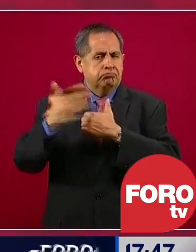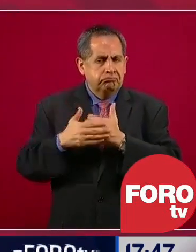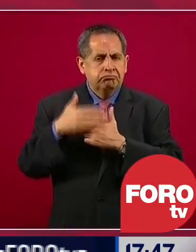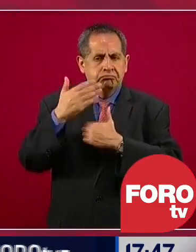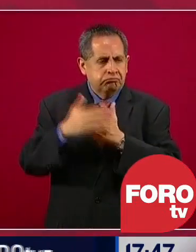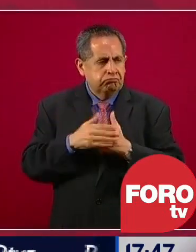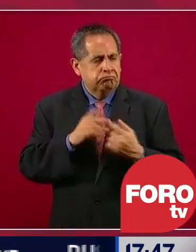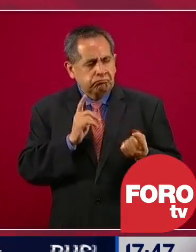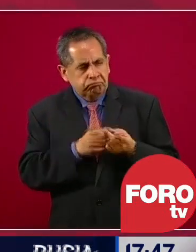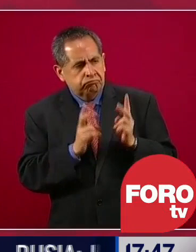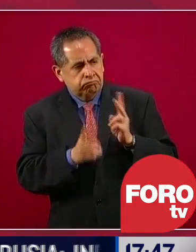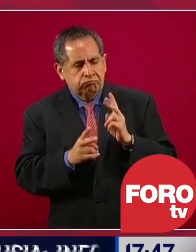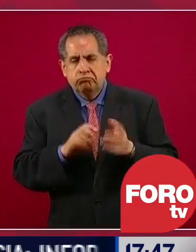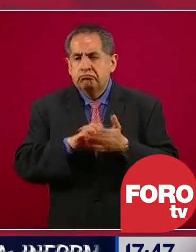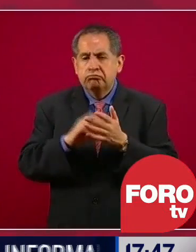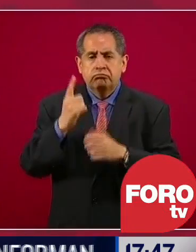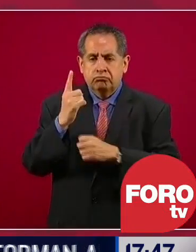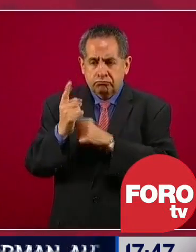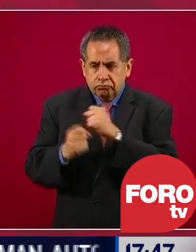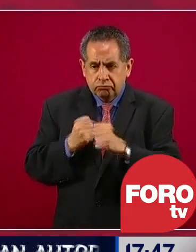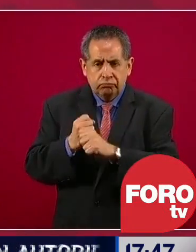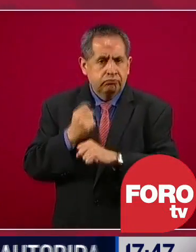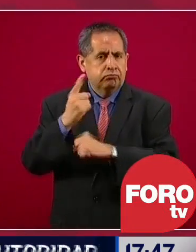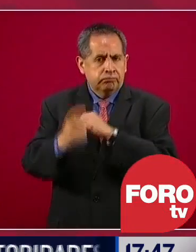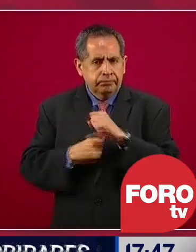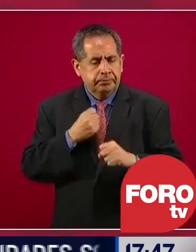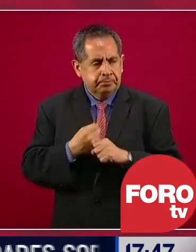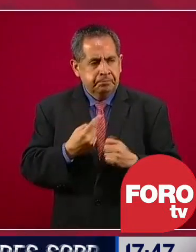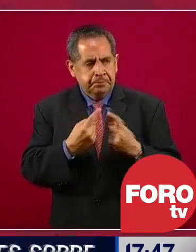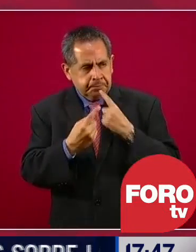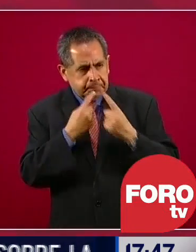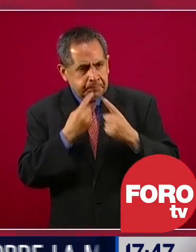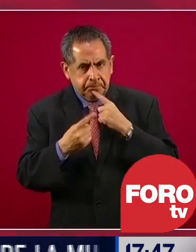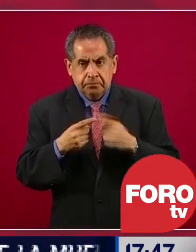como lo es la iniciativa para cancelar los fideicomisos y la